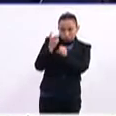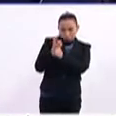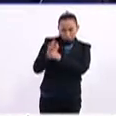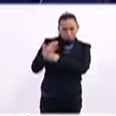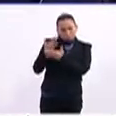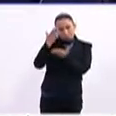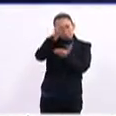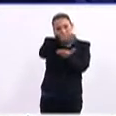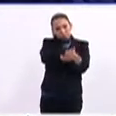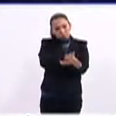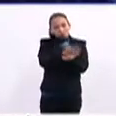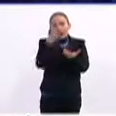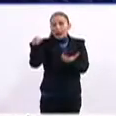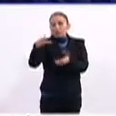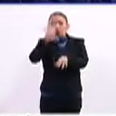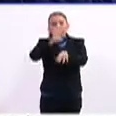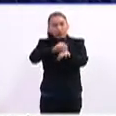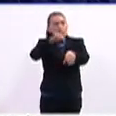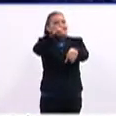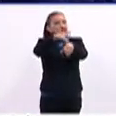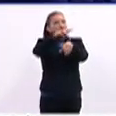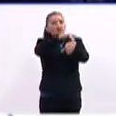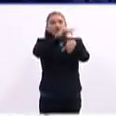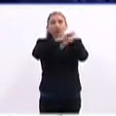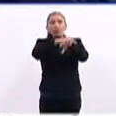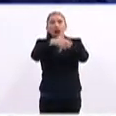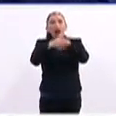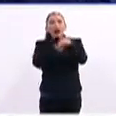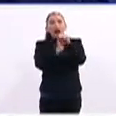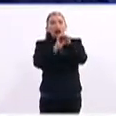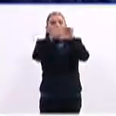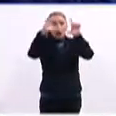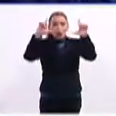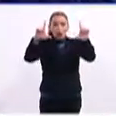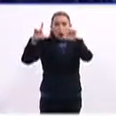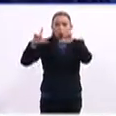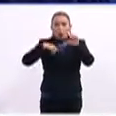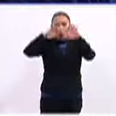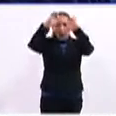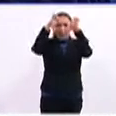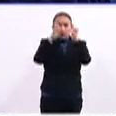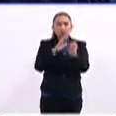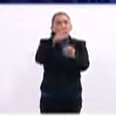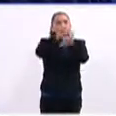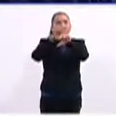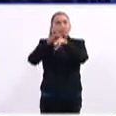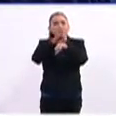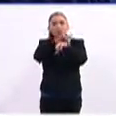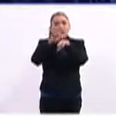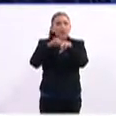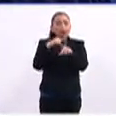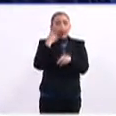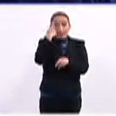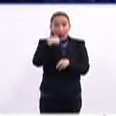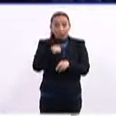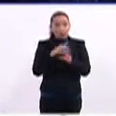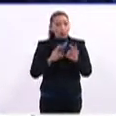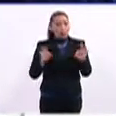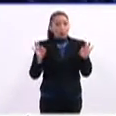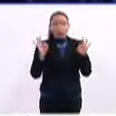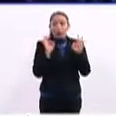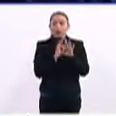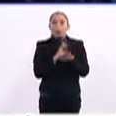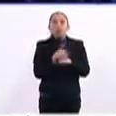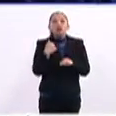y a ellos les permitamos tocar los relieves, los cuadros y las esculturas. Para mí es muy importante